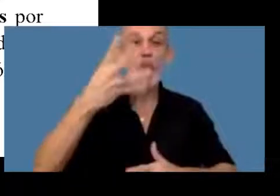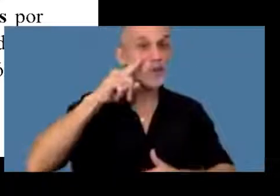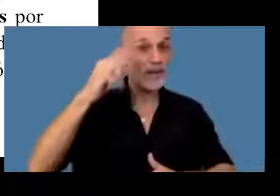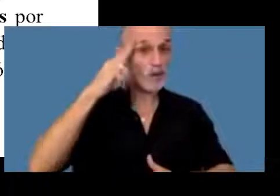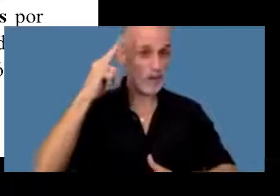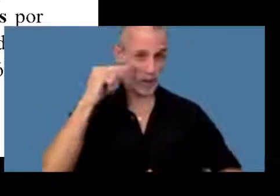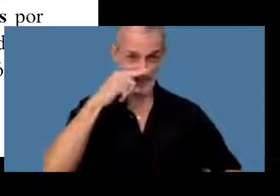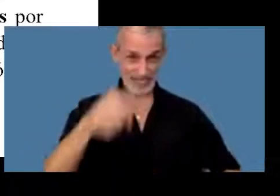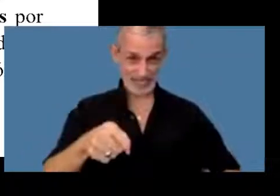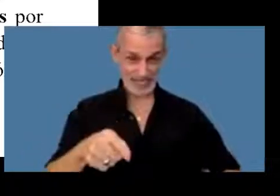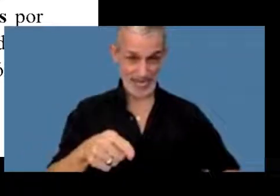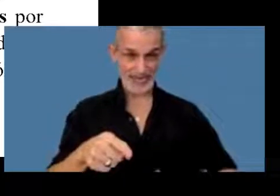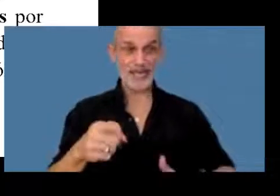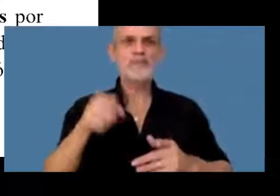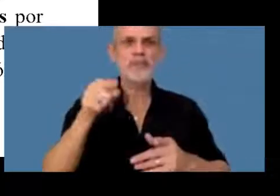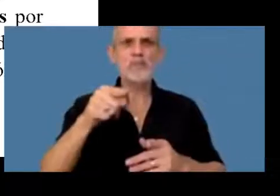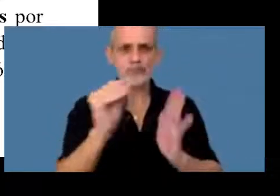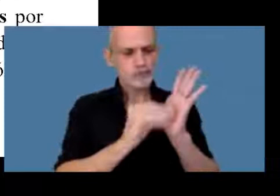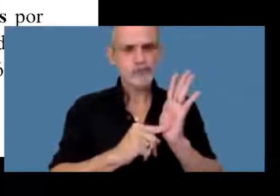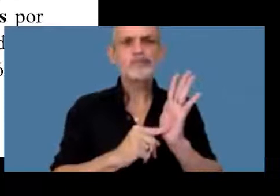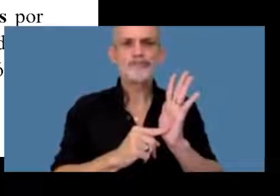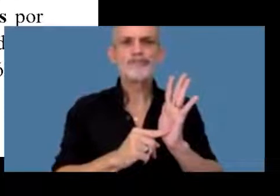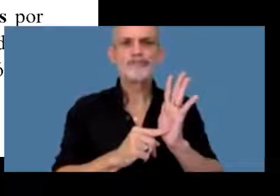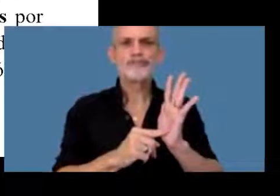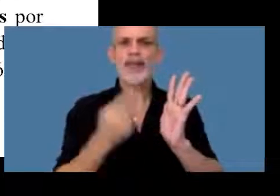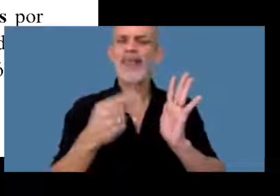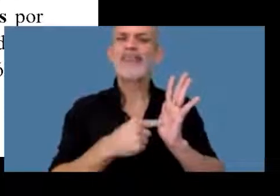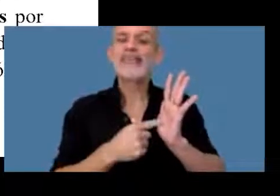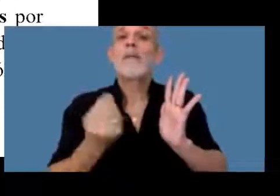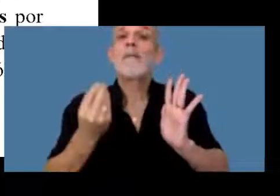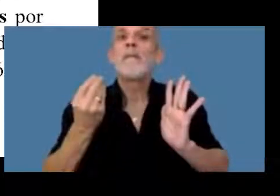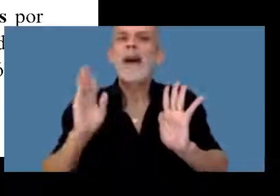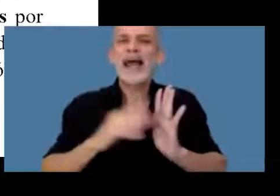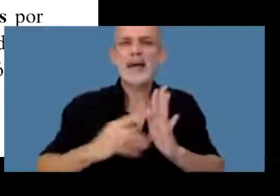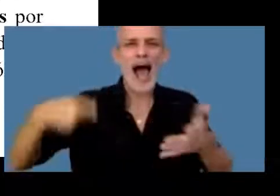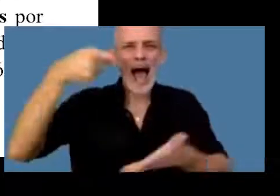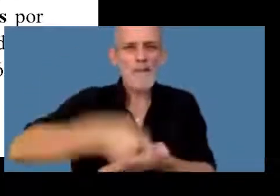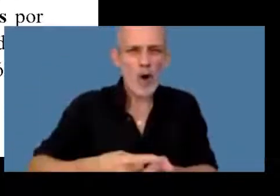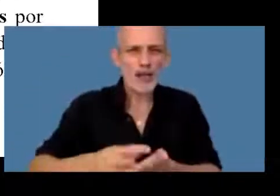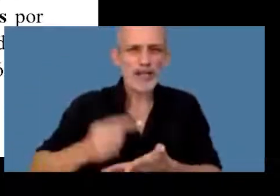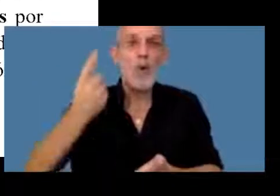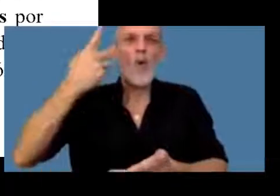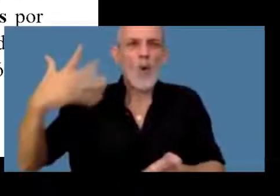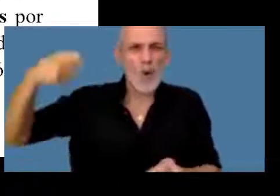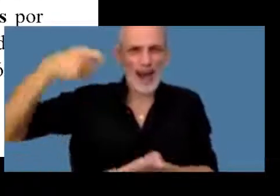4.997, donde se implementa para el aporte solidario extraordinario, ¿sí?